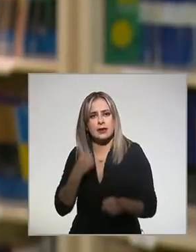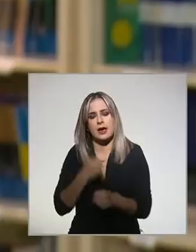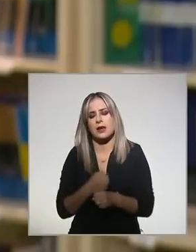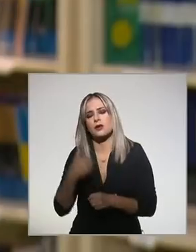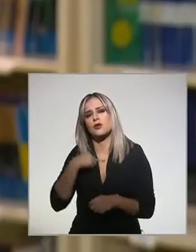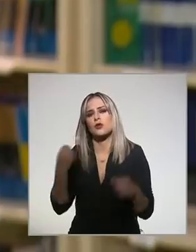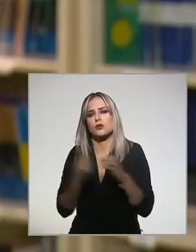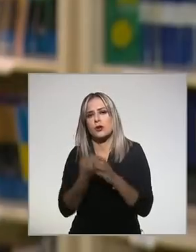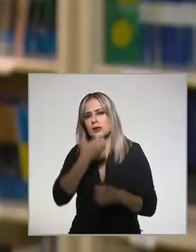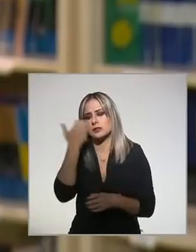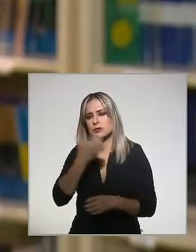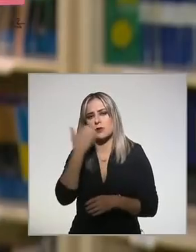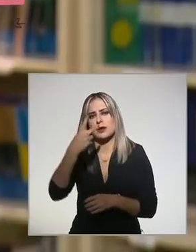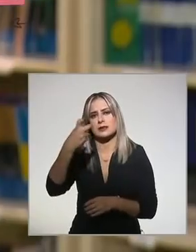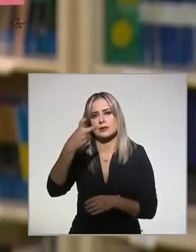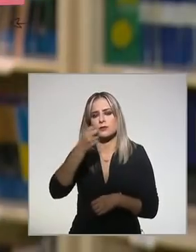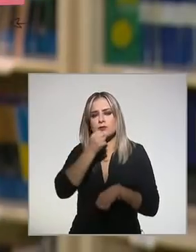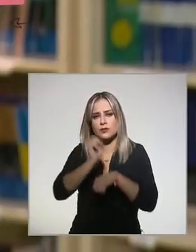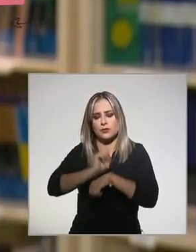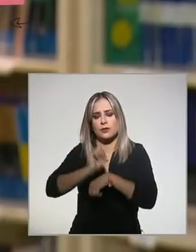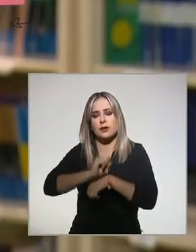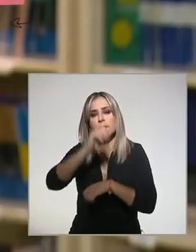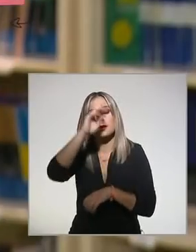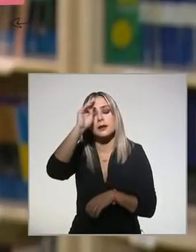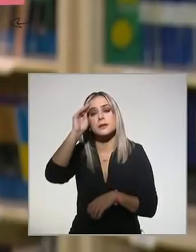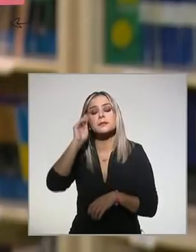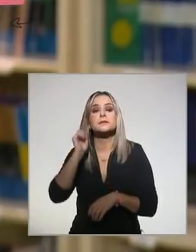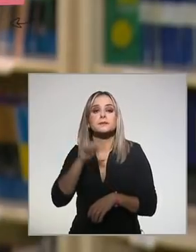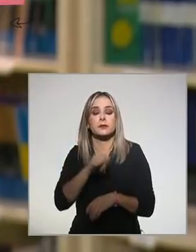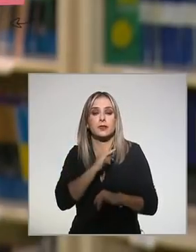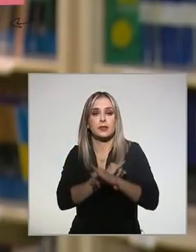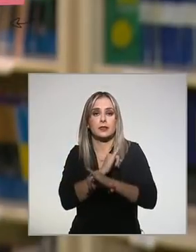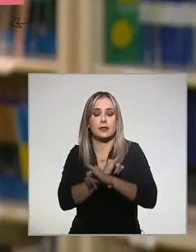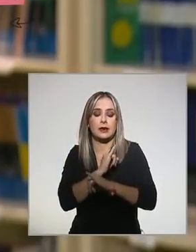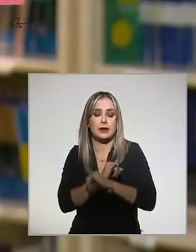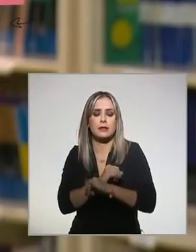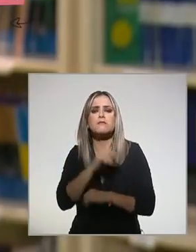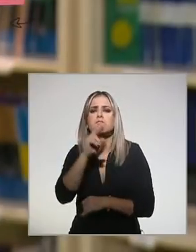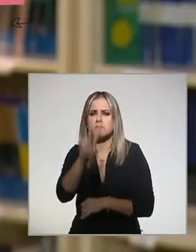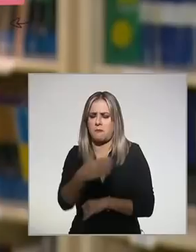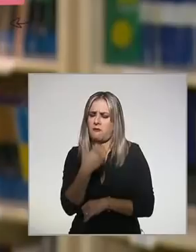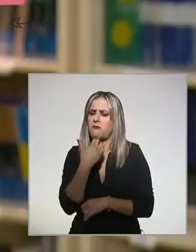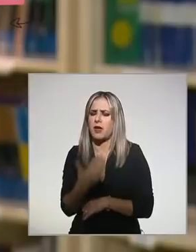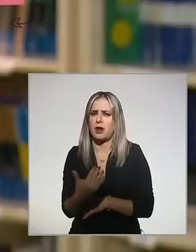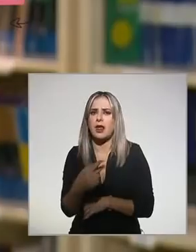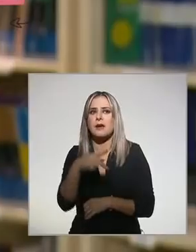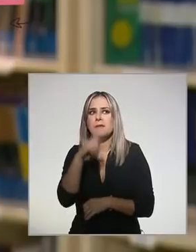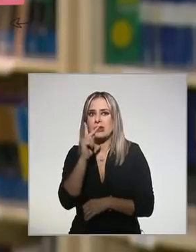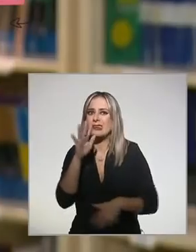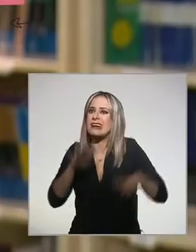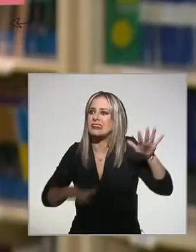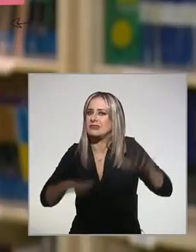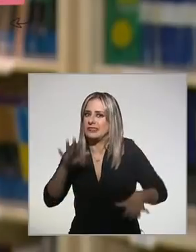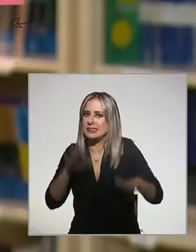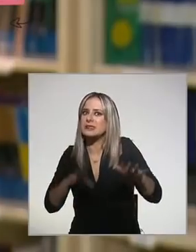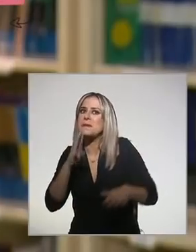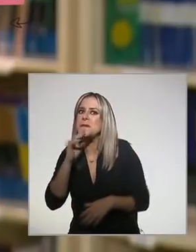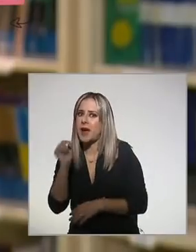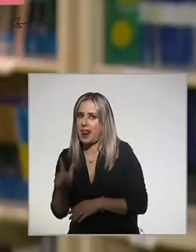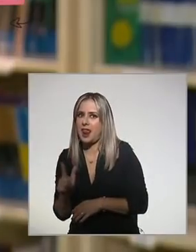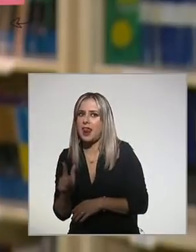curso el segundo de secundaria. Yo creo que el internet hace bien, pero a la vez mal,